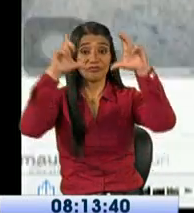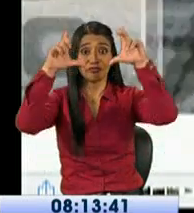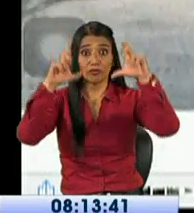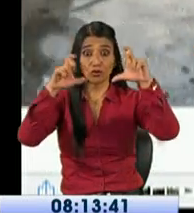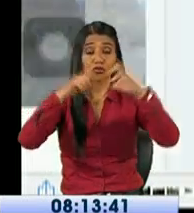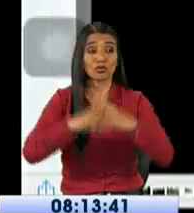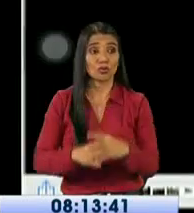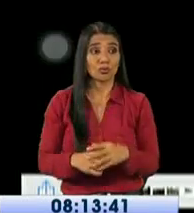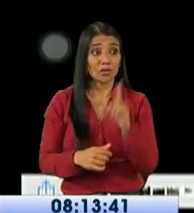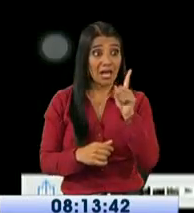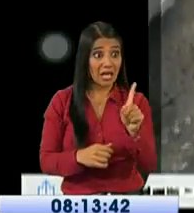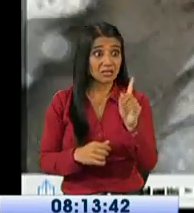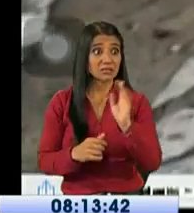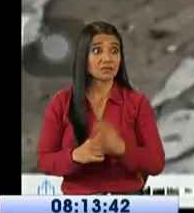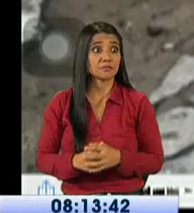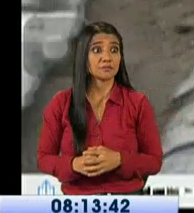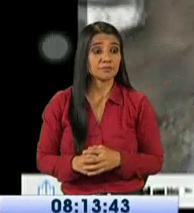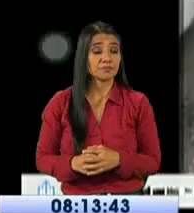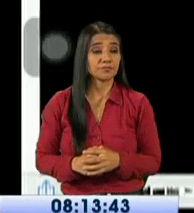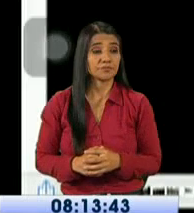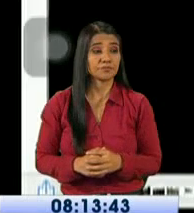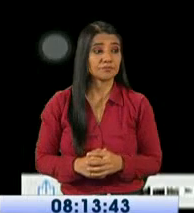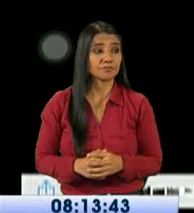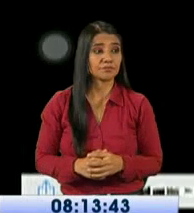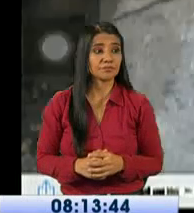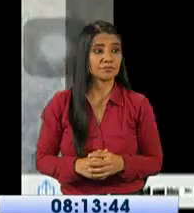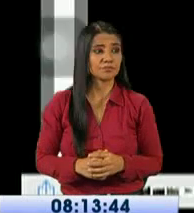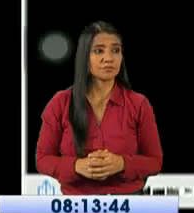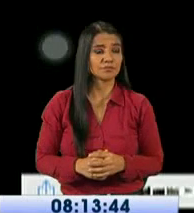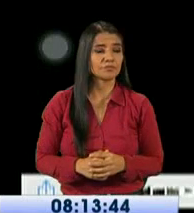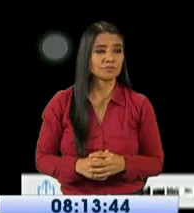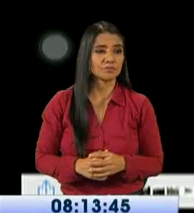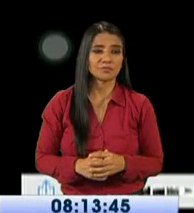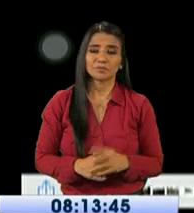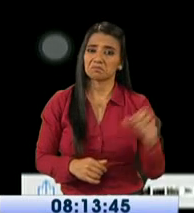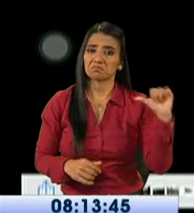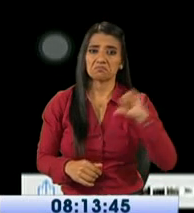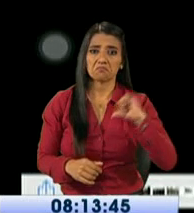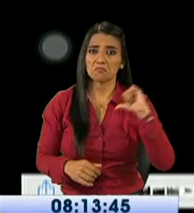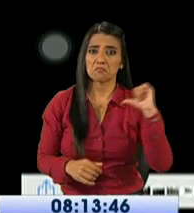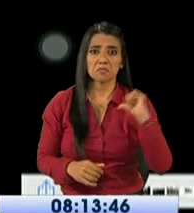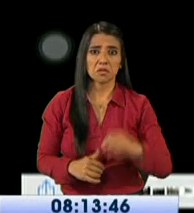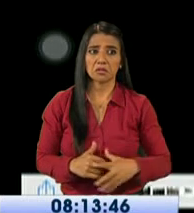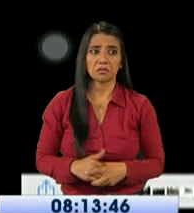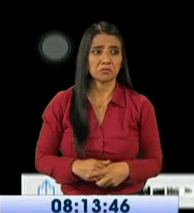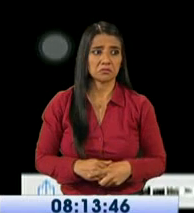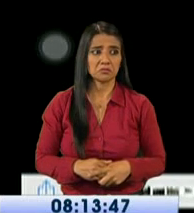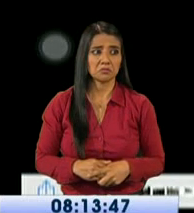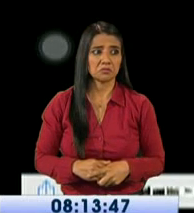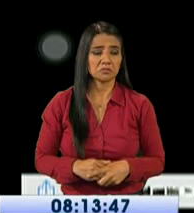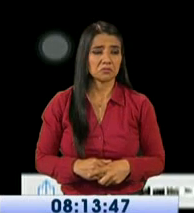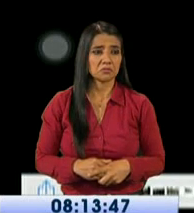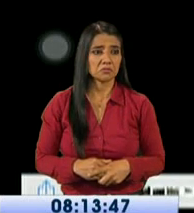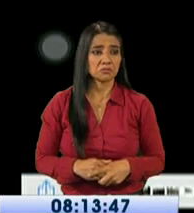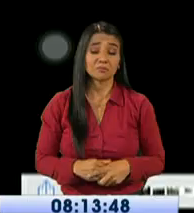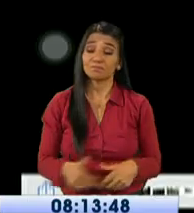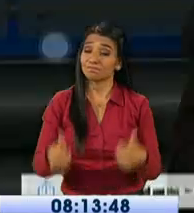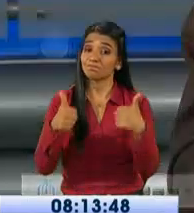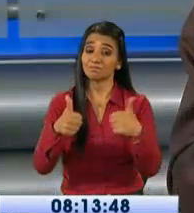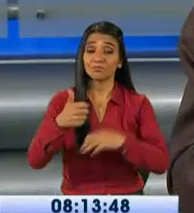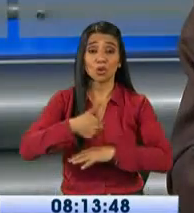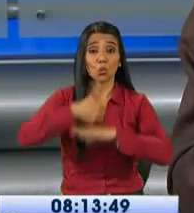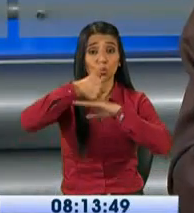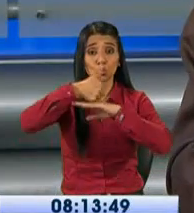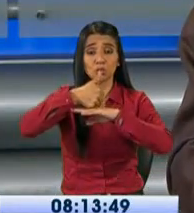Rossi, así estaba el Estado. Miren ustedes, qué bárbaro, ¿eh? En muy mala, miren, muy mal predicamento. A buena hora la autoridad, y